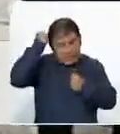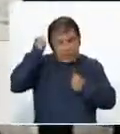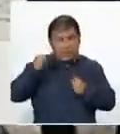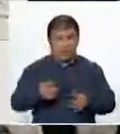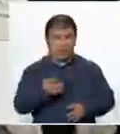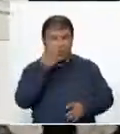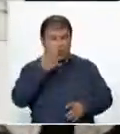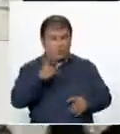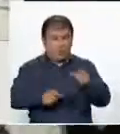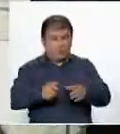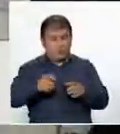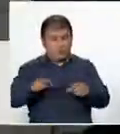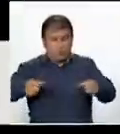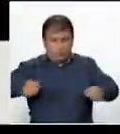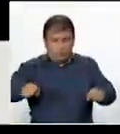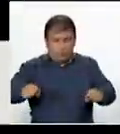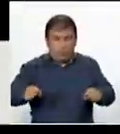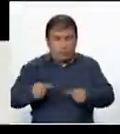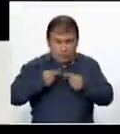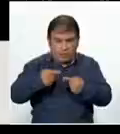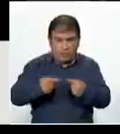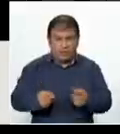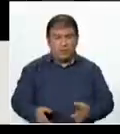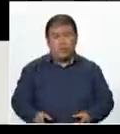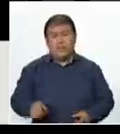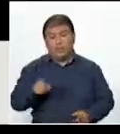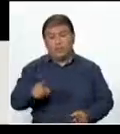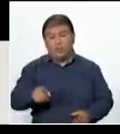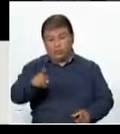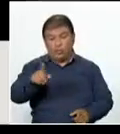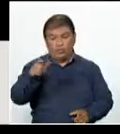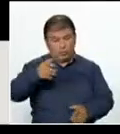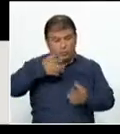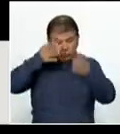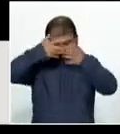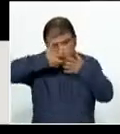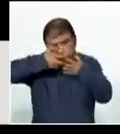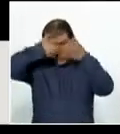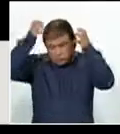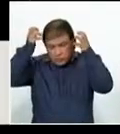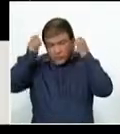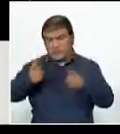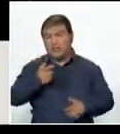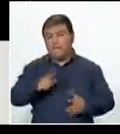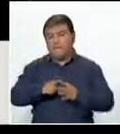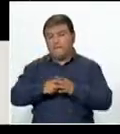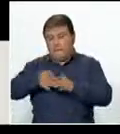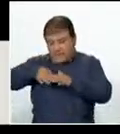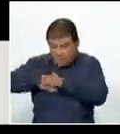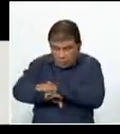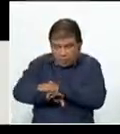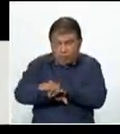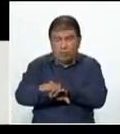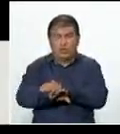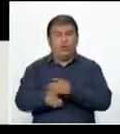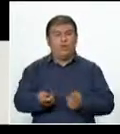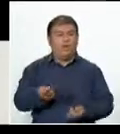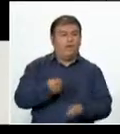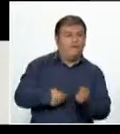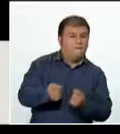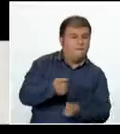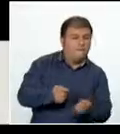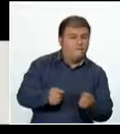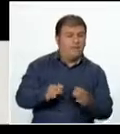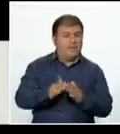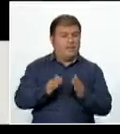los 4 sujetos que han estado en 2 motos, como tú nos has comentado, José, y uno de ellos se retiró el casco y ese fue quien habría ingresado a una de las galerías, ¿no? Pero